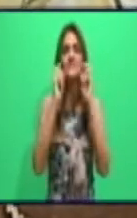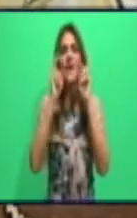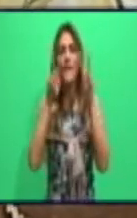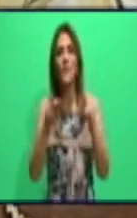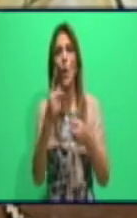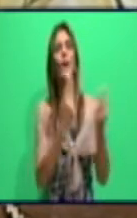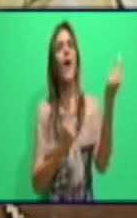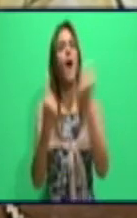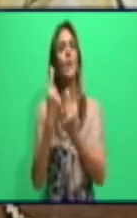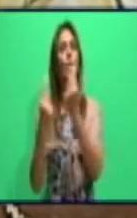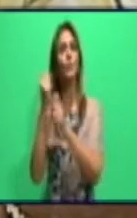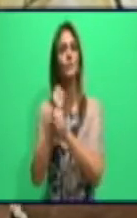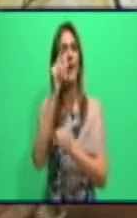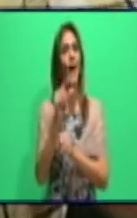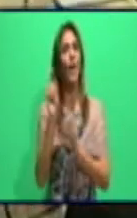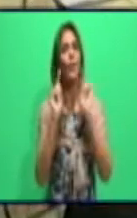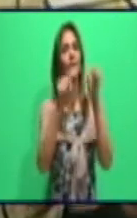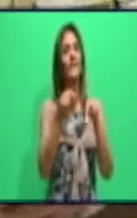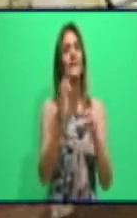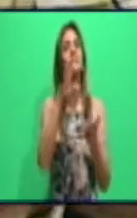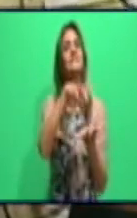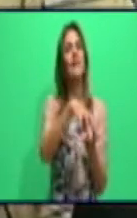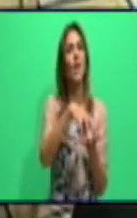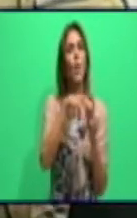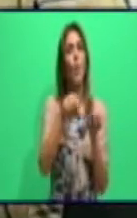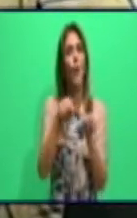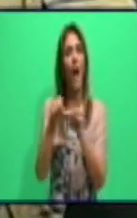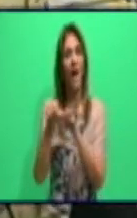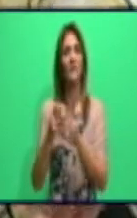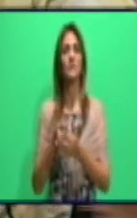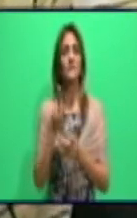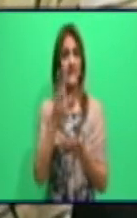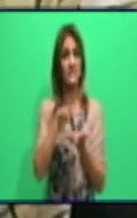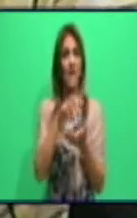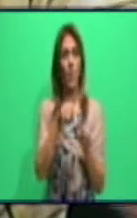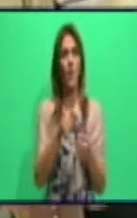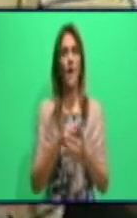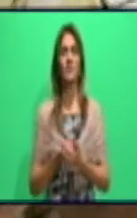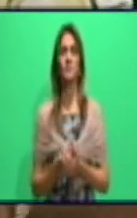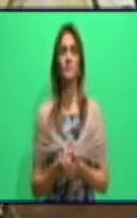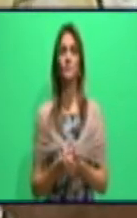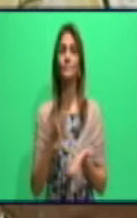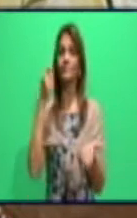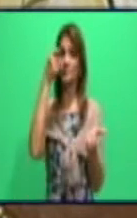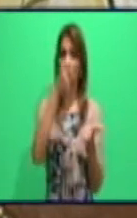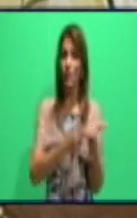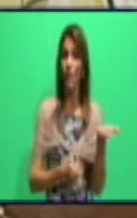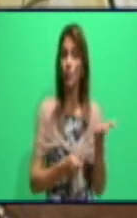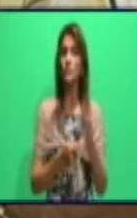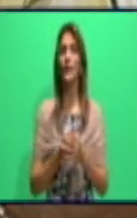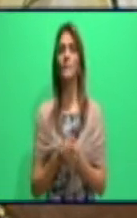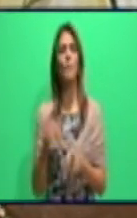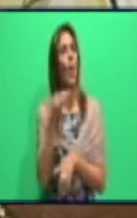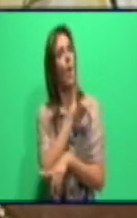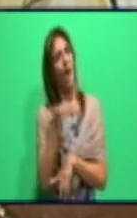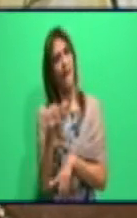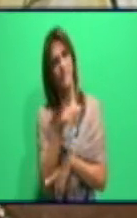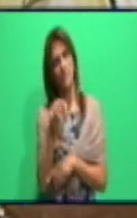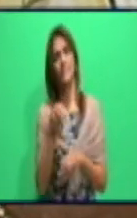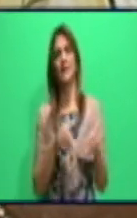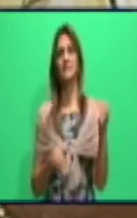de ese mercado puesto de acuerdo allí a lo cual se recibieron multas por la misma cuantía que expliqué anteriormente en ese